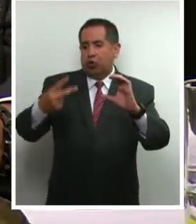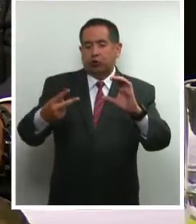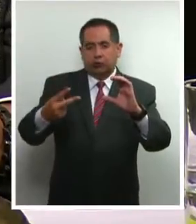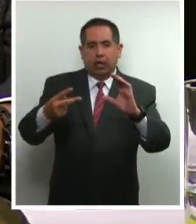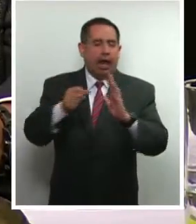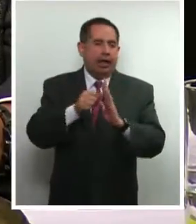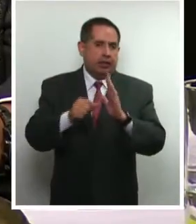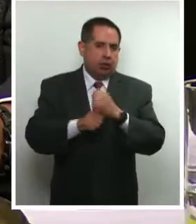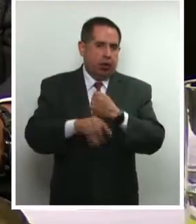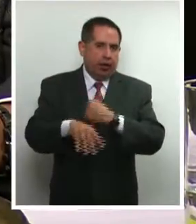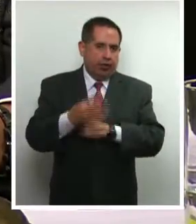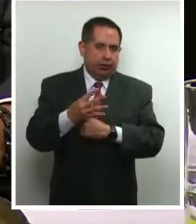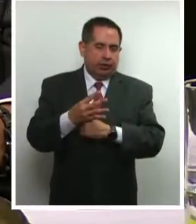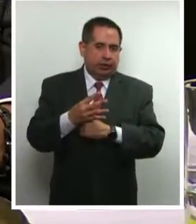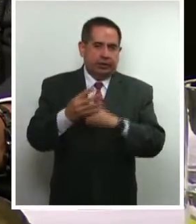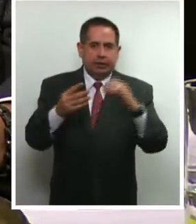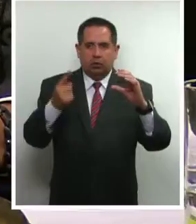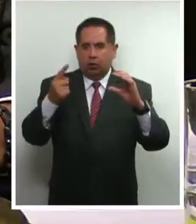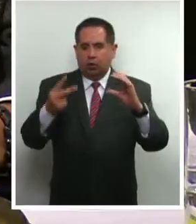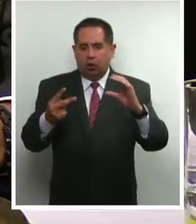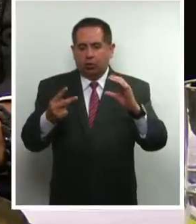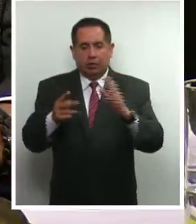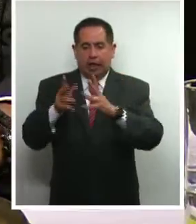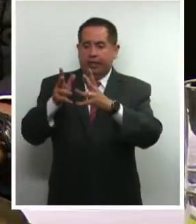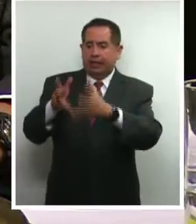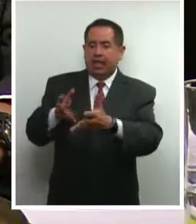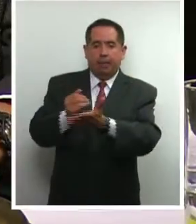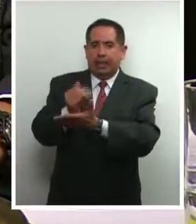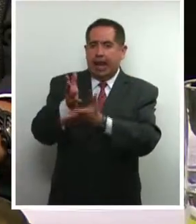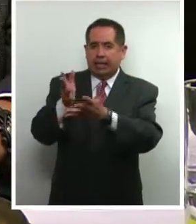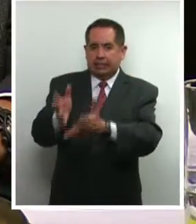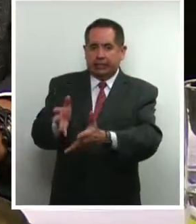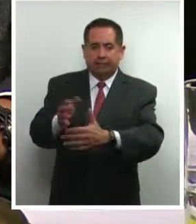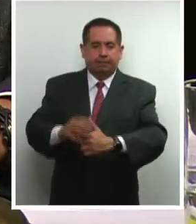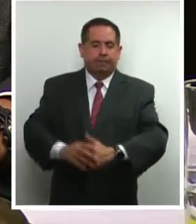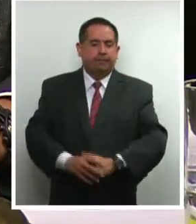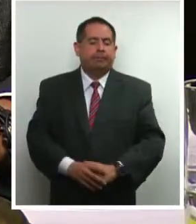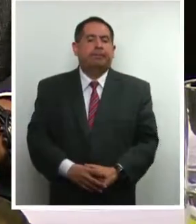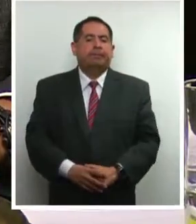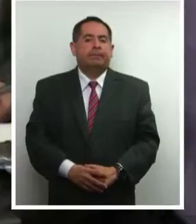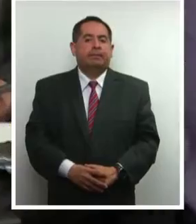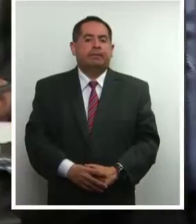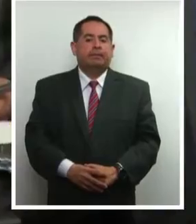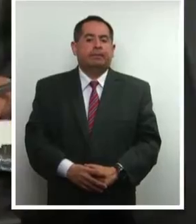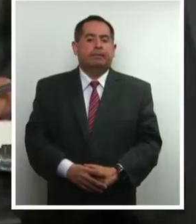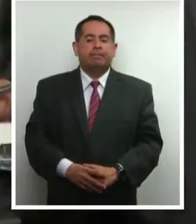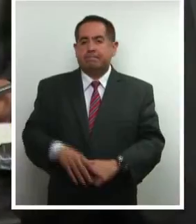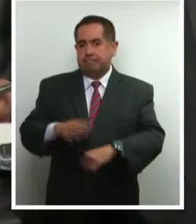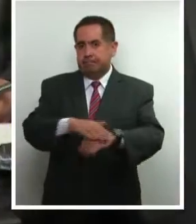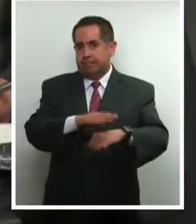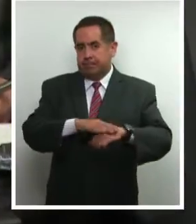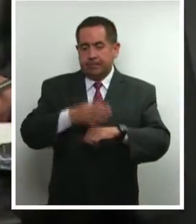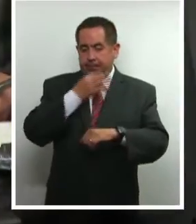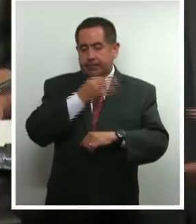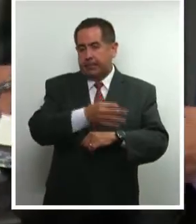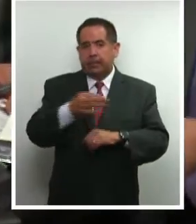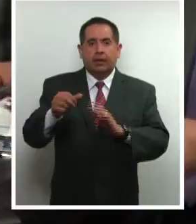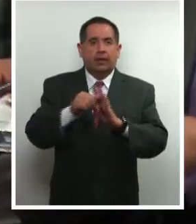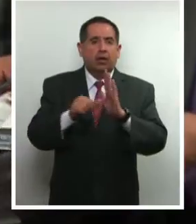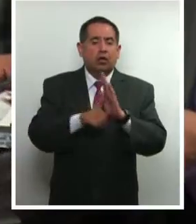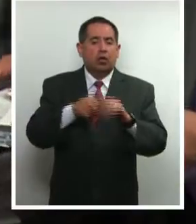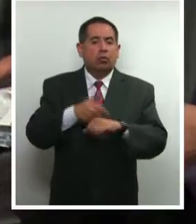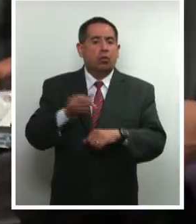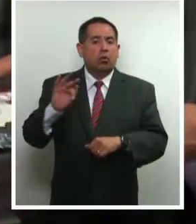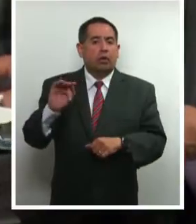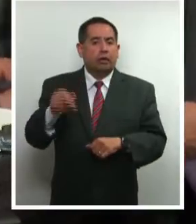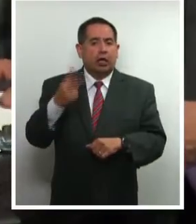del artículo 14, en términos del dictamen. Háganse los avisos a los que se refiere el artículo